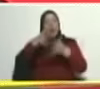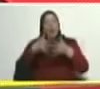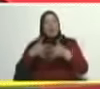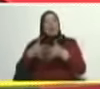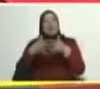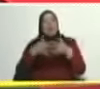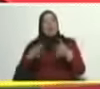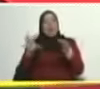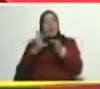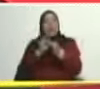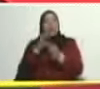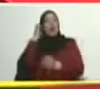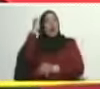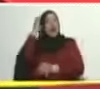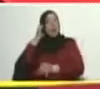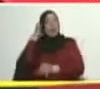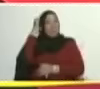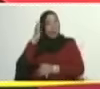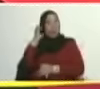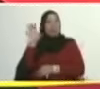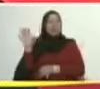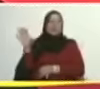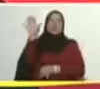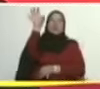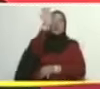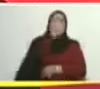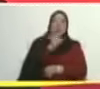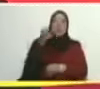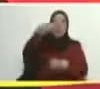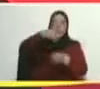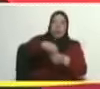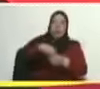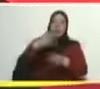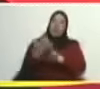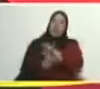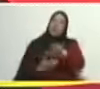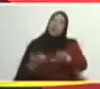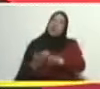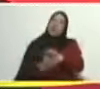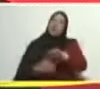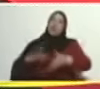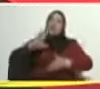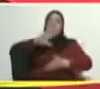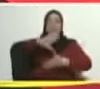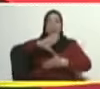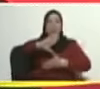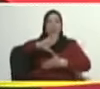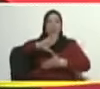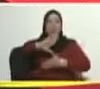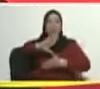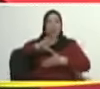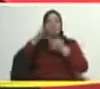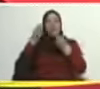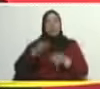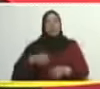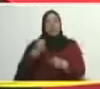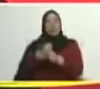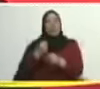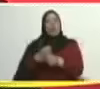y la Unión Europea hacia América Latina y el Caribe. 3. El cese a la imposición de